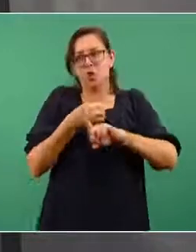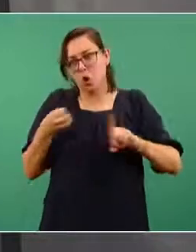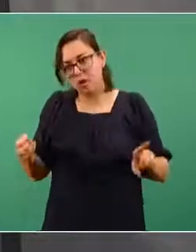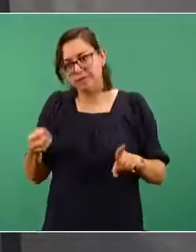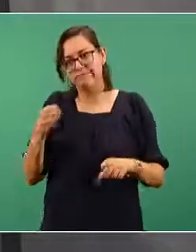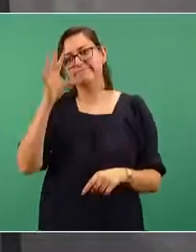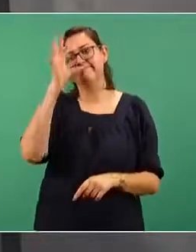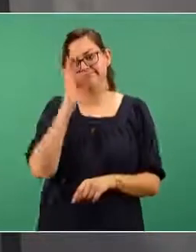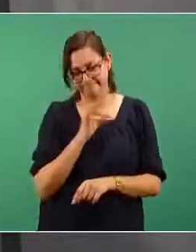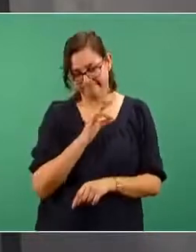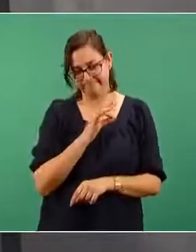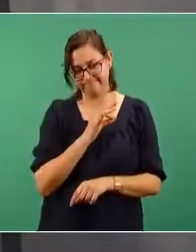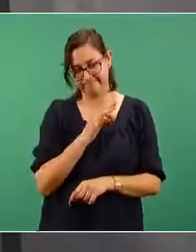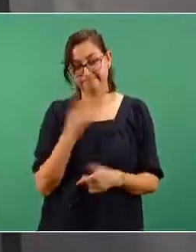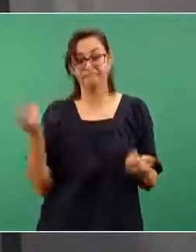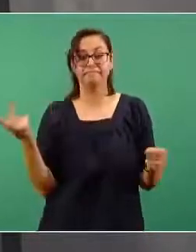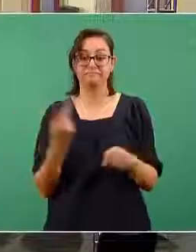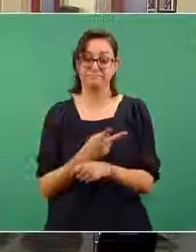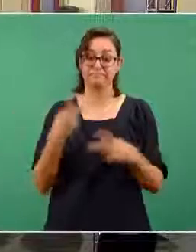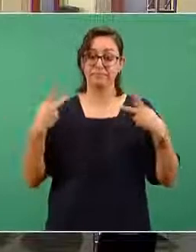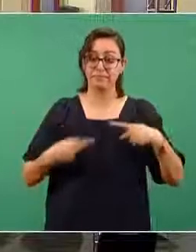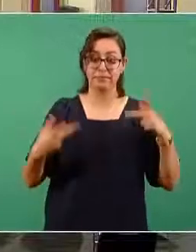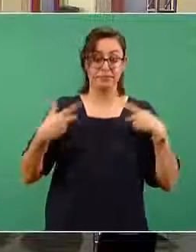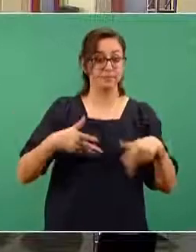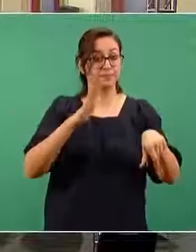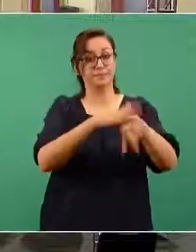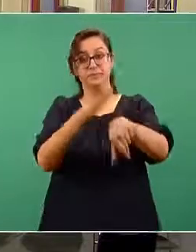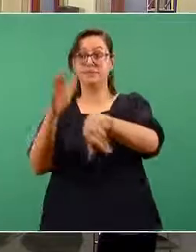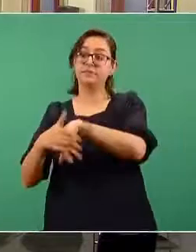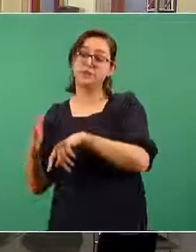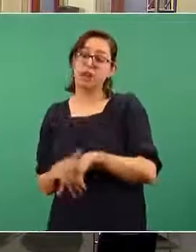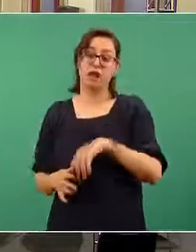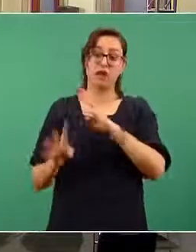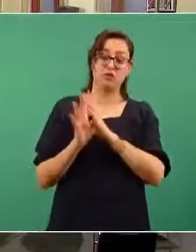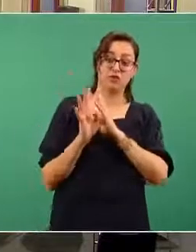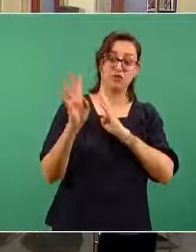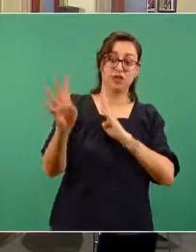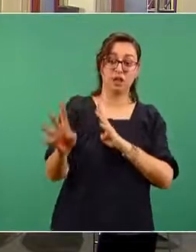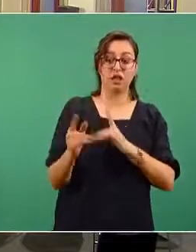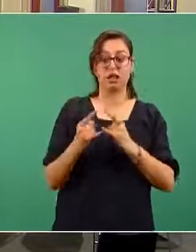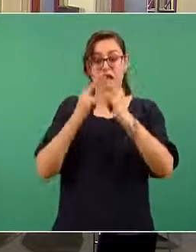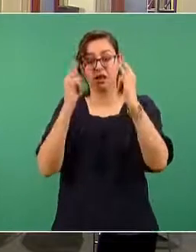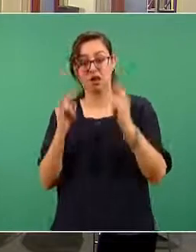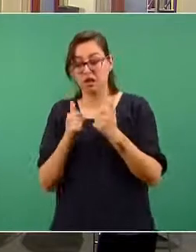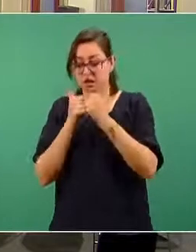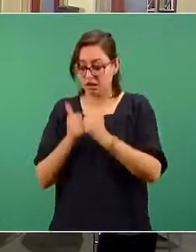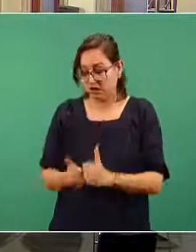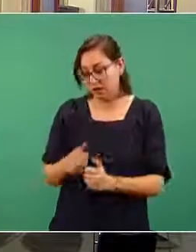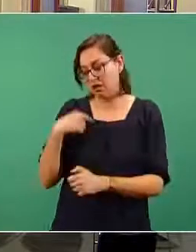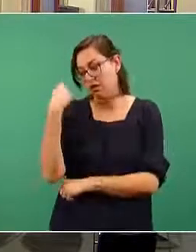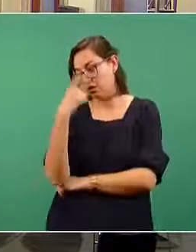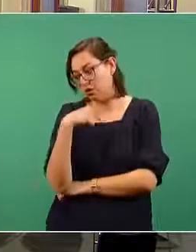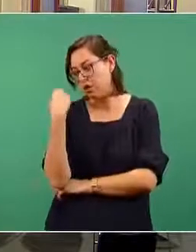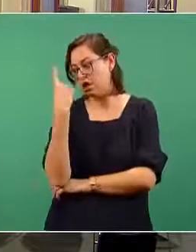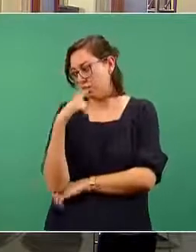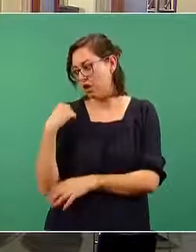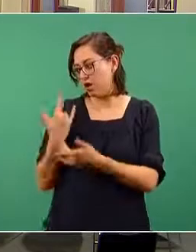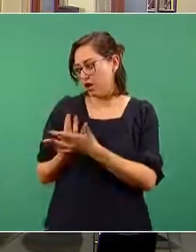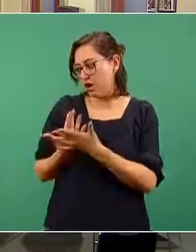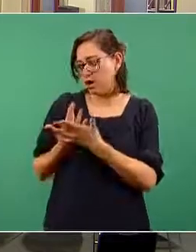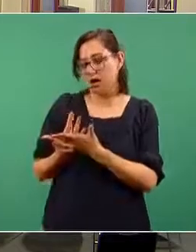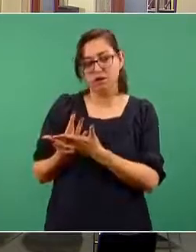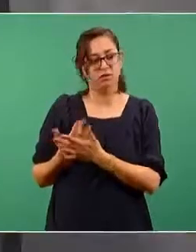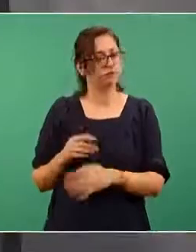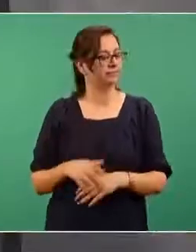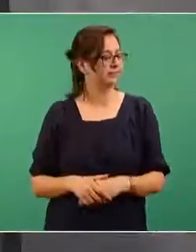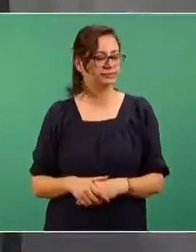vías a la población, se le ha pedido que haga filas o que haga campamentos o que espere 24 horas antes de vacunar. Esto